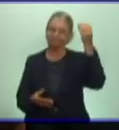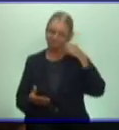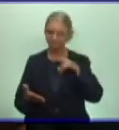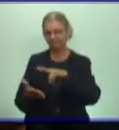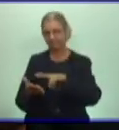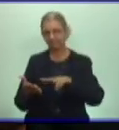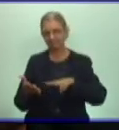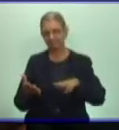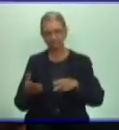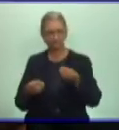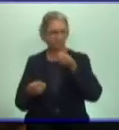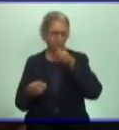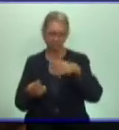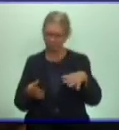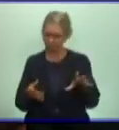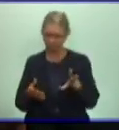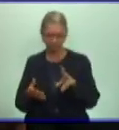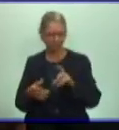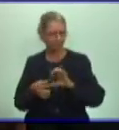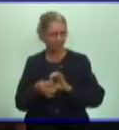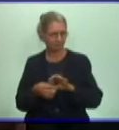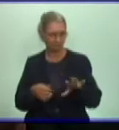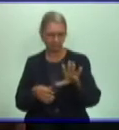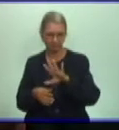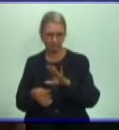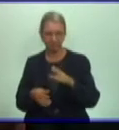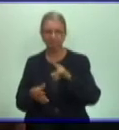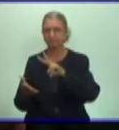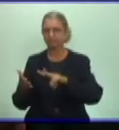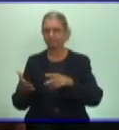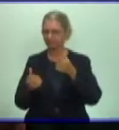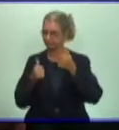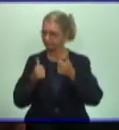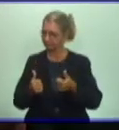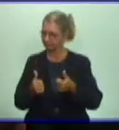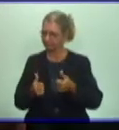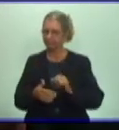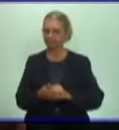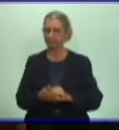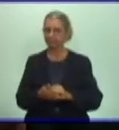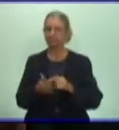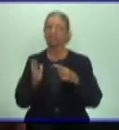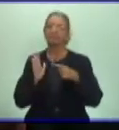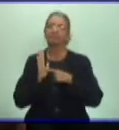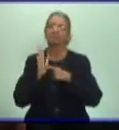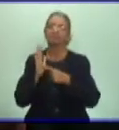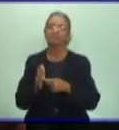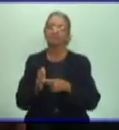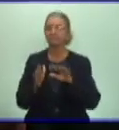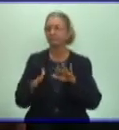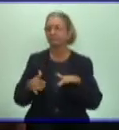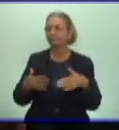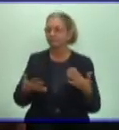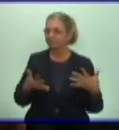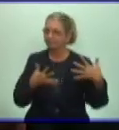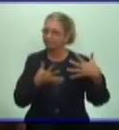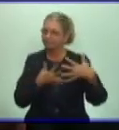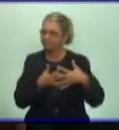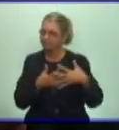en cualquiera de los grados y leer bien. Pues la sugerencia puede estar relacionada